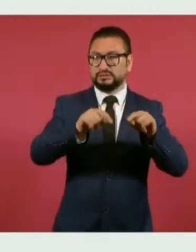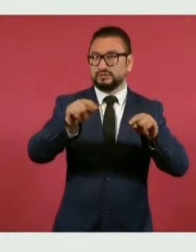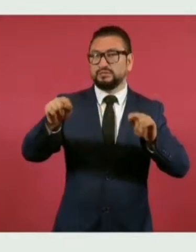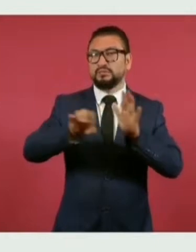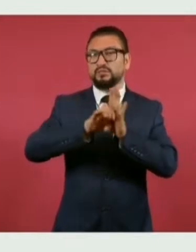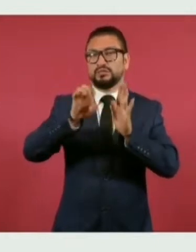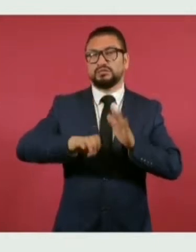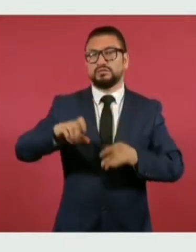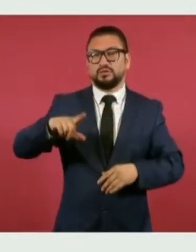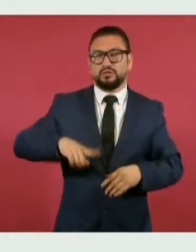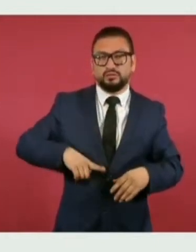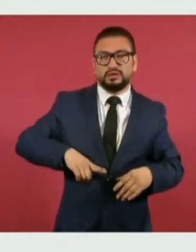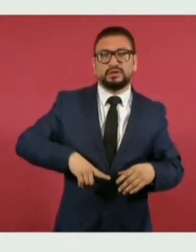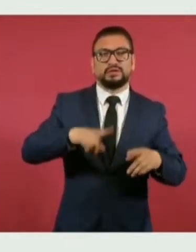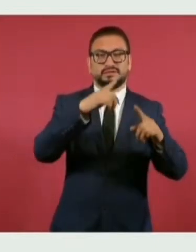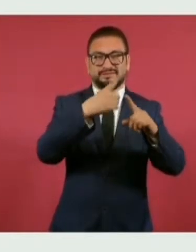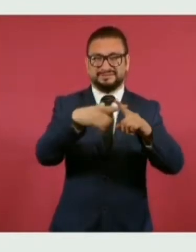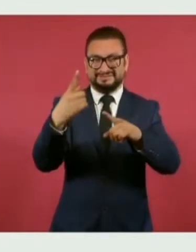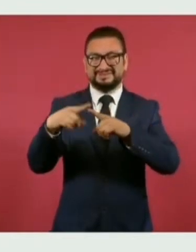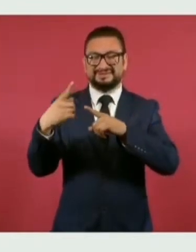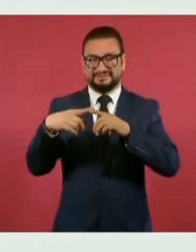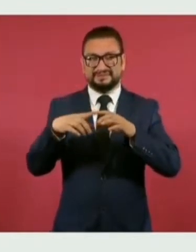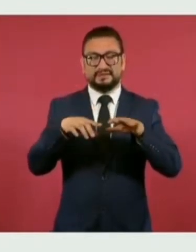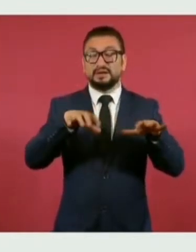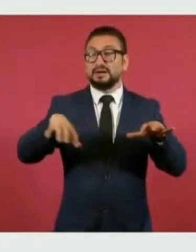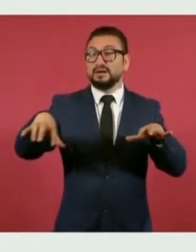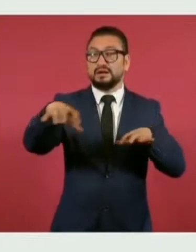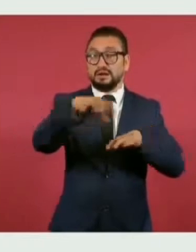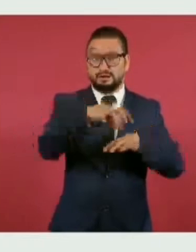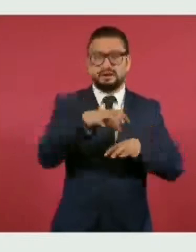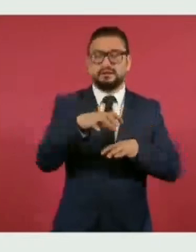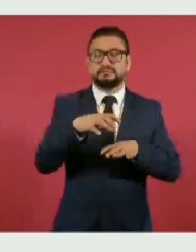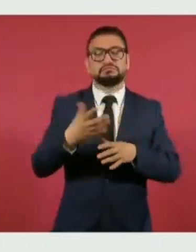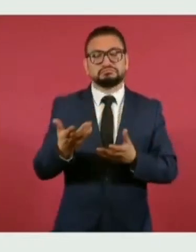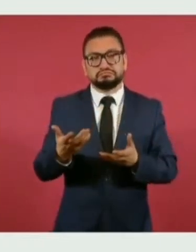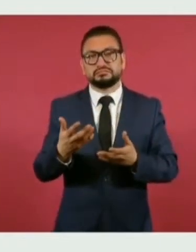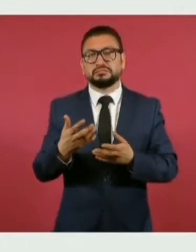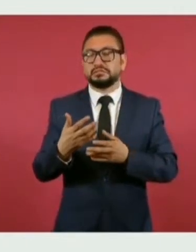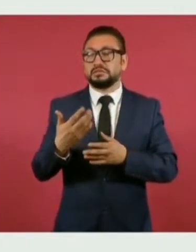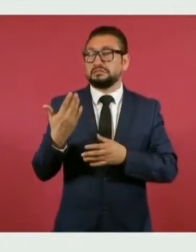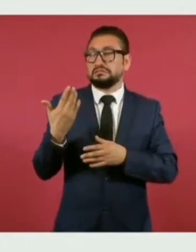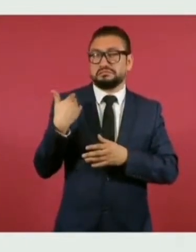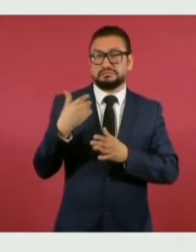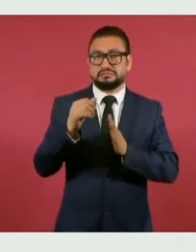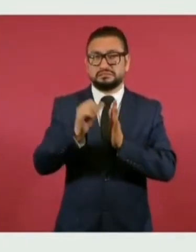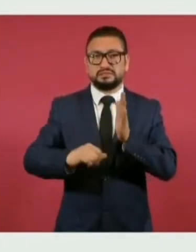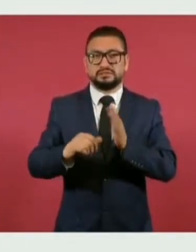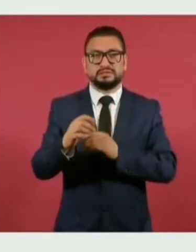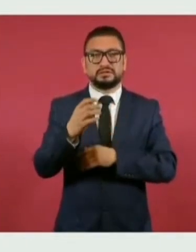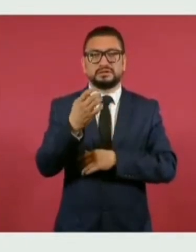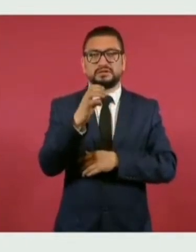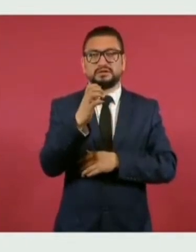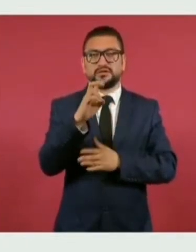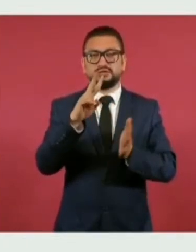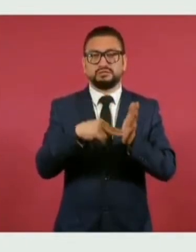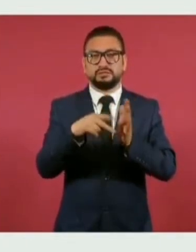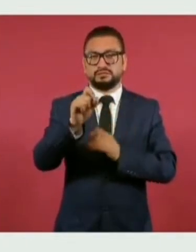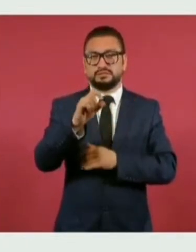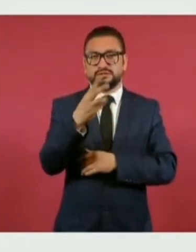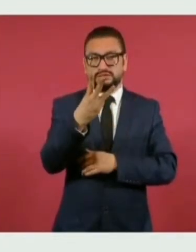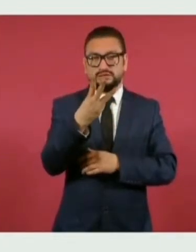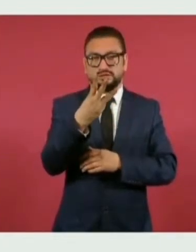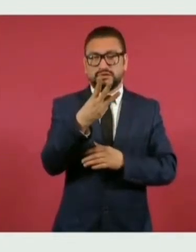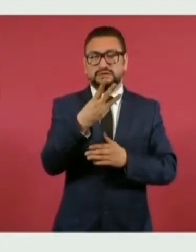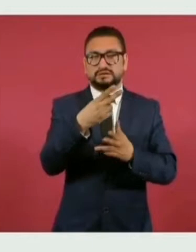muchas dependencias del Ejecutivo, se han presentado en los últimos meses, de enero de 2023 a la